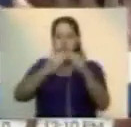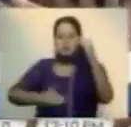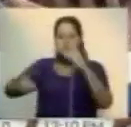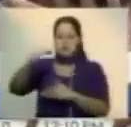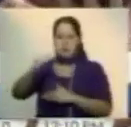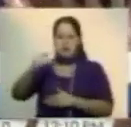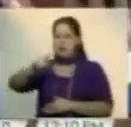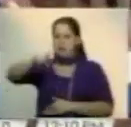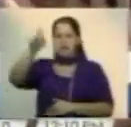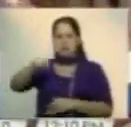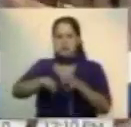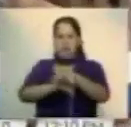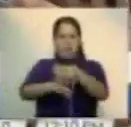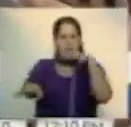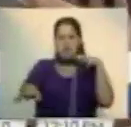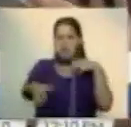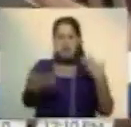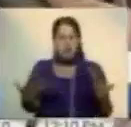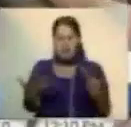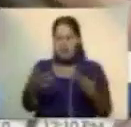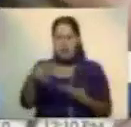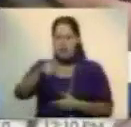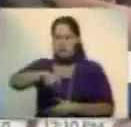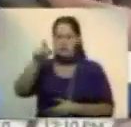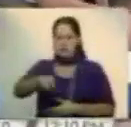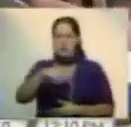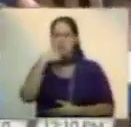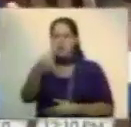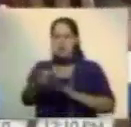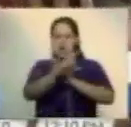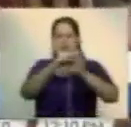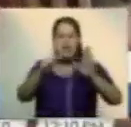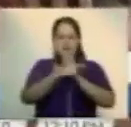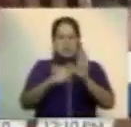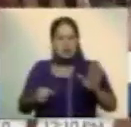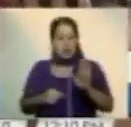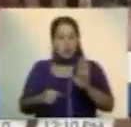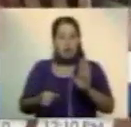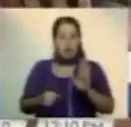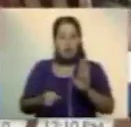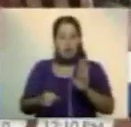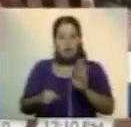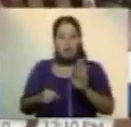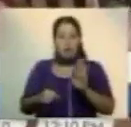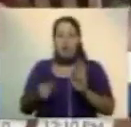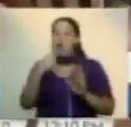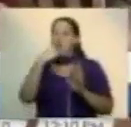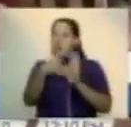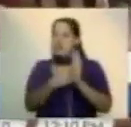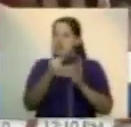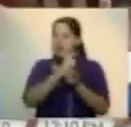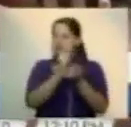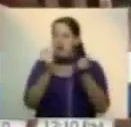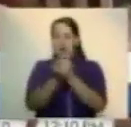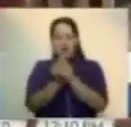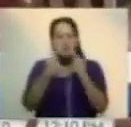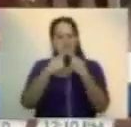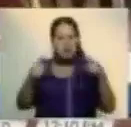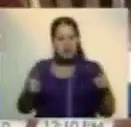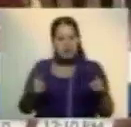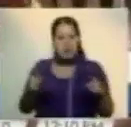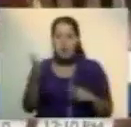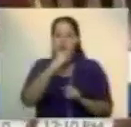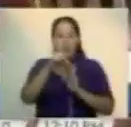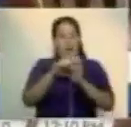requerimos mayoría calificada. Que alguien me esgrima el artículo constitucional donde diga lo contrario. En